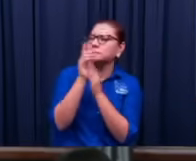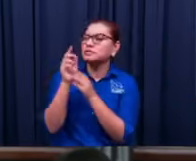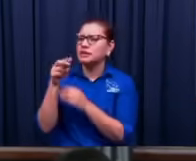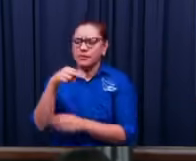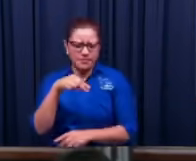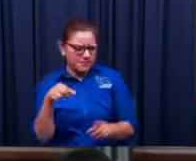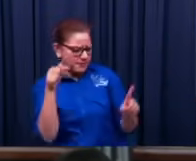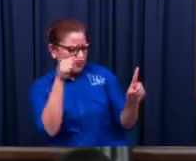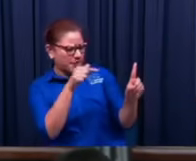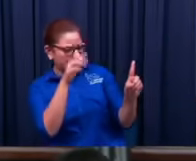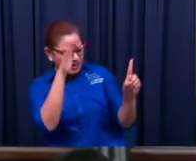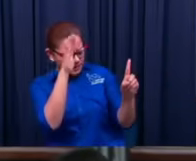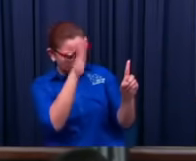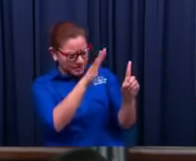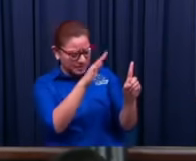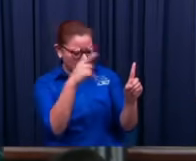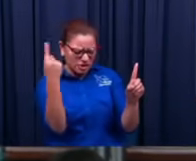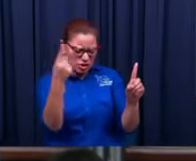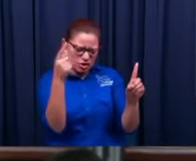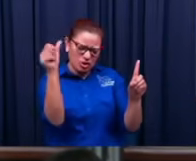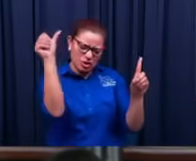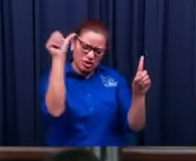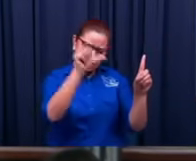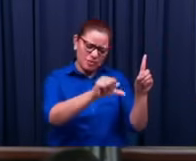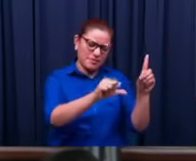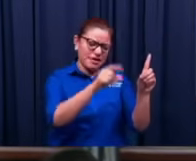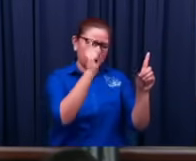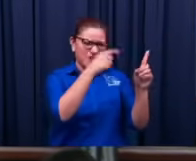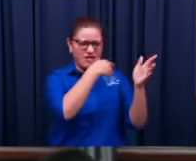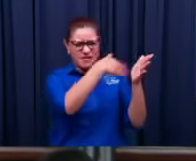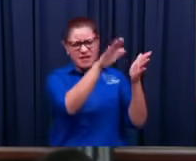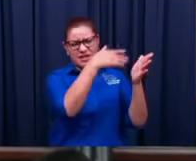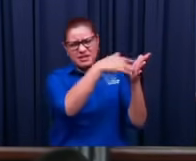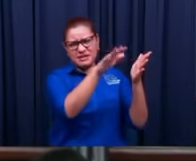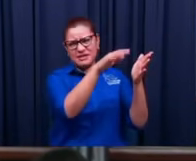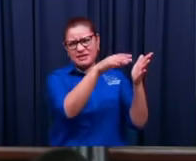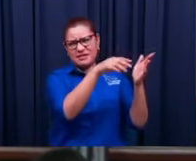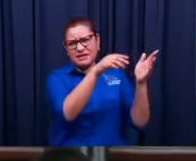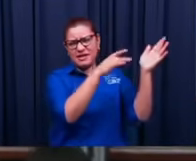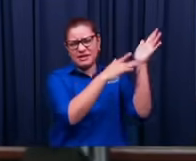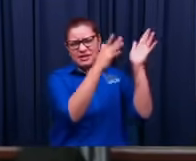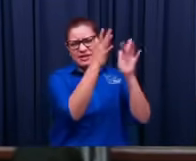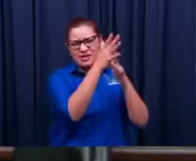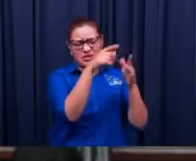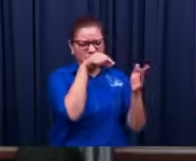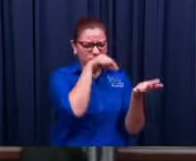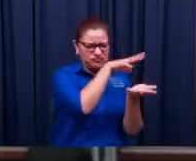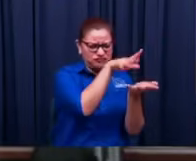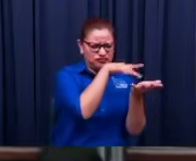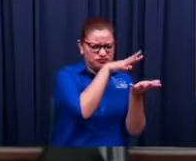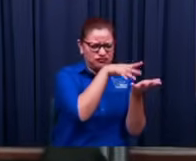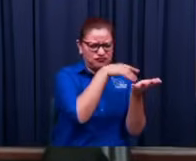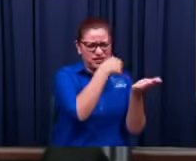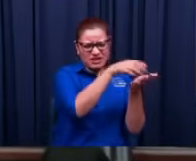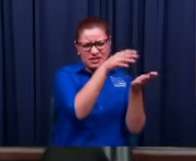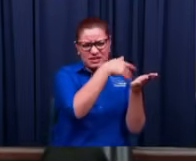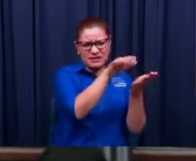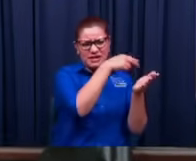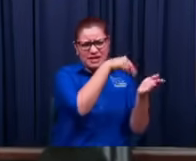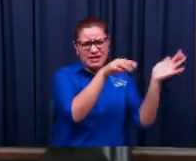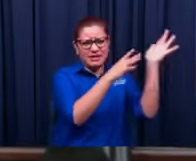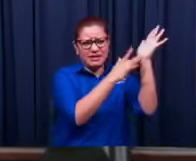el nombre de Jesús, toda obra de las tinieblas, la reprendo, y toda hechicería, lo reprendo en el nombre de